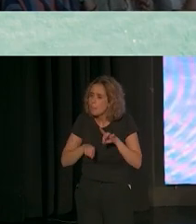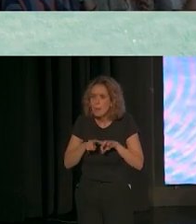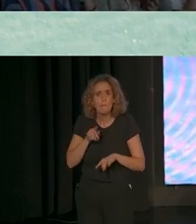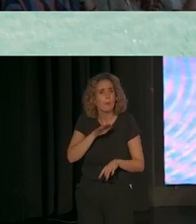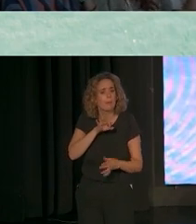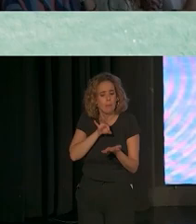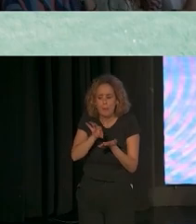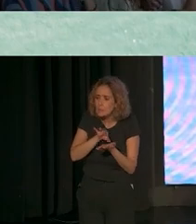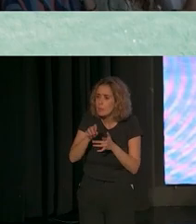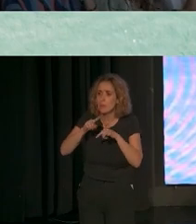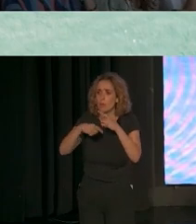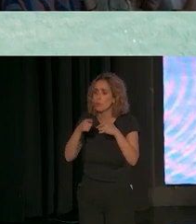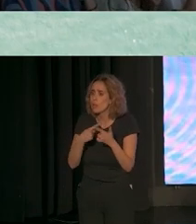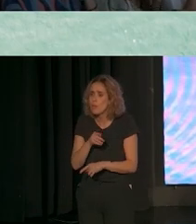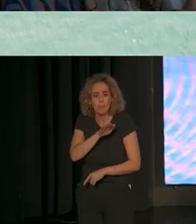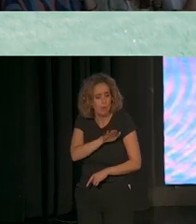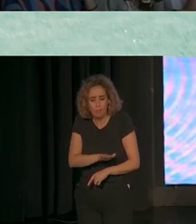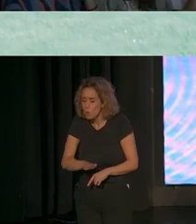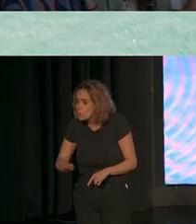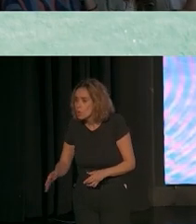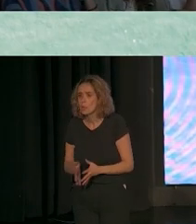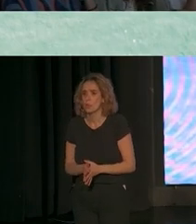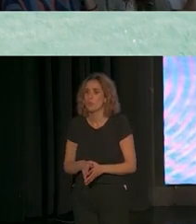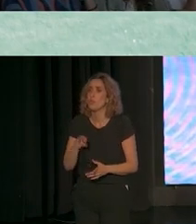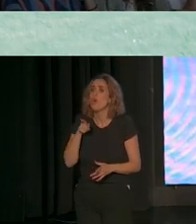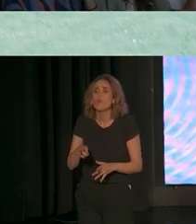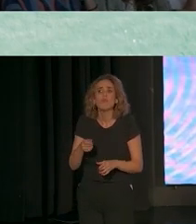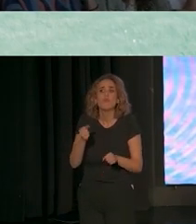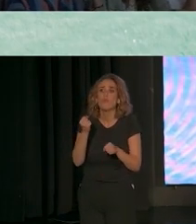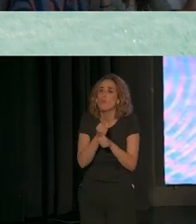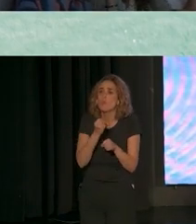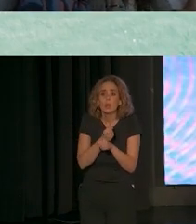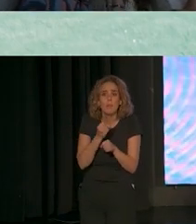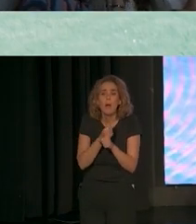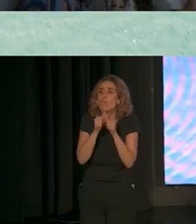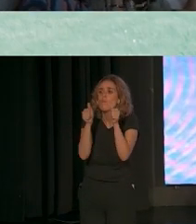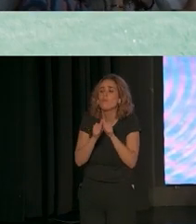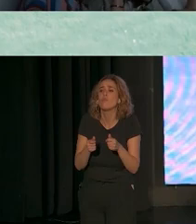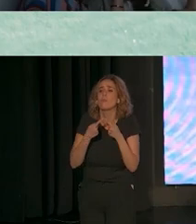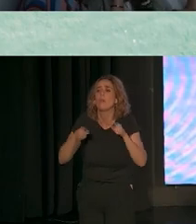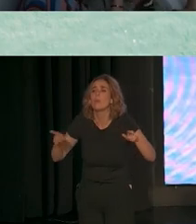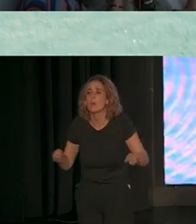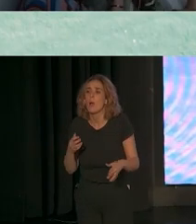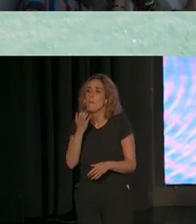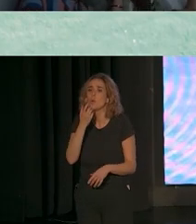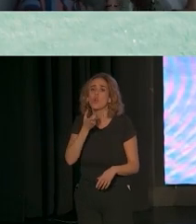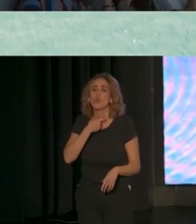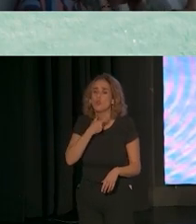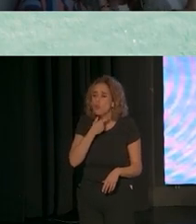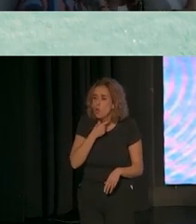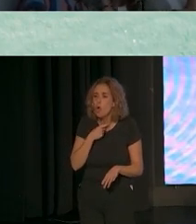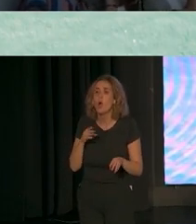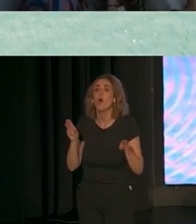niños, de los servicios, de las familias. Pues puedes estar trabajando con otras disciplinas, como por ejemplo logopedia,